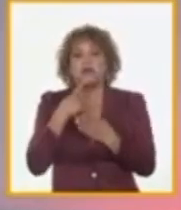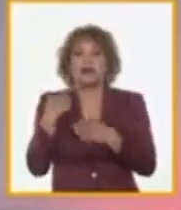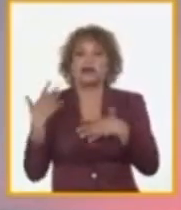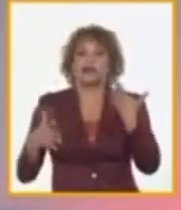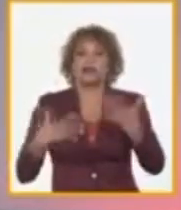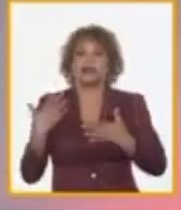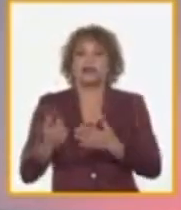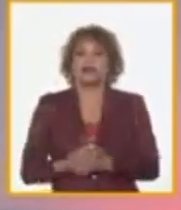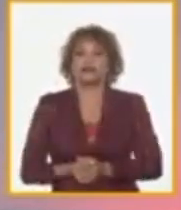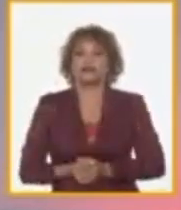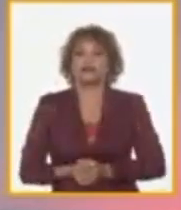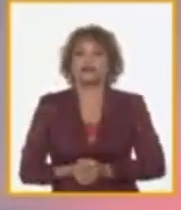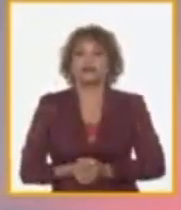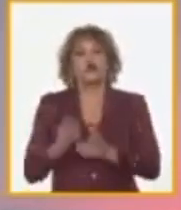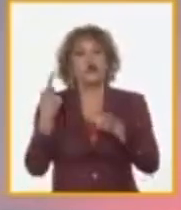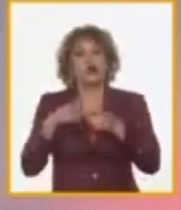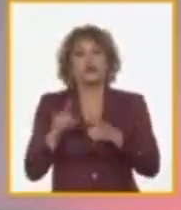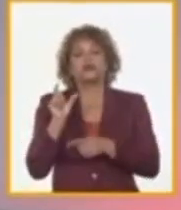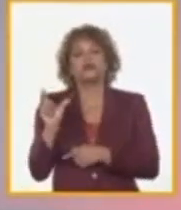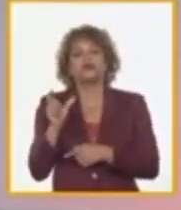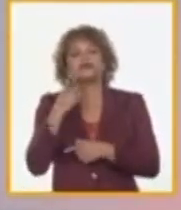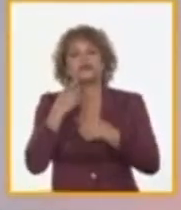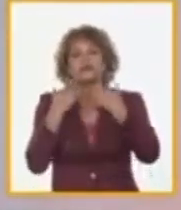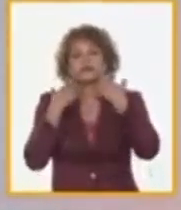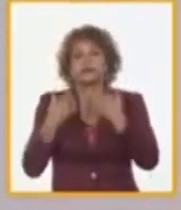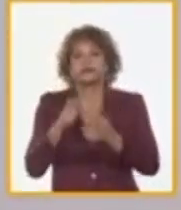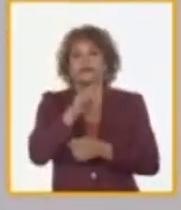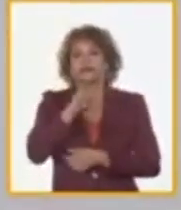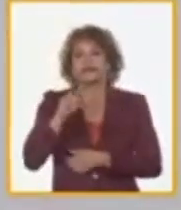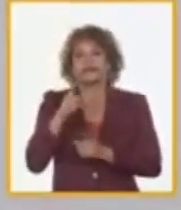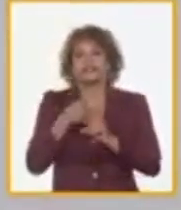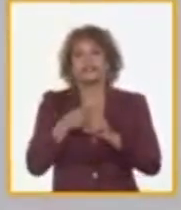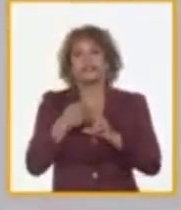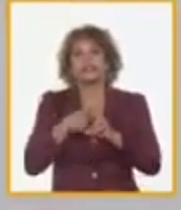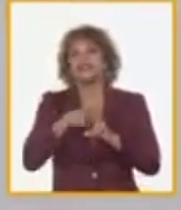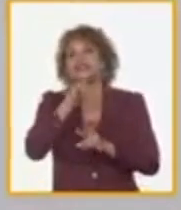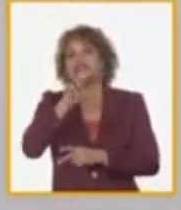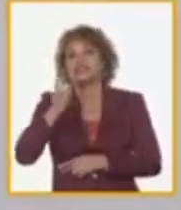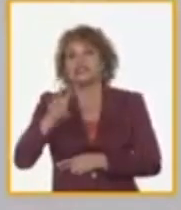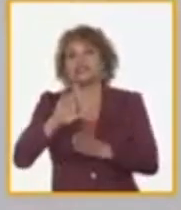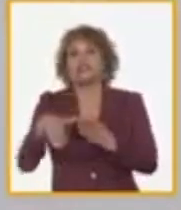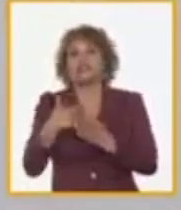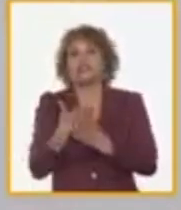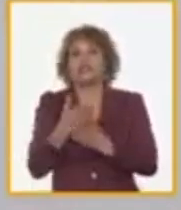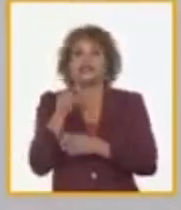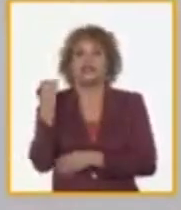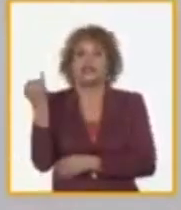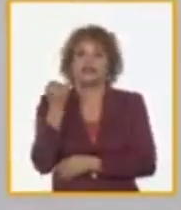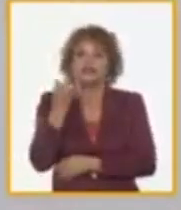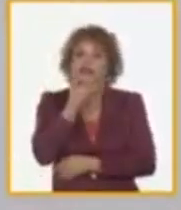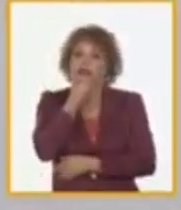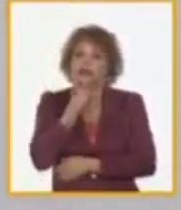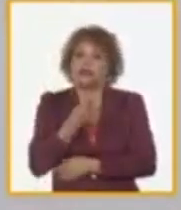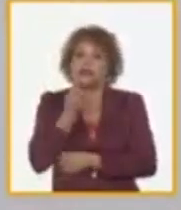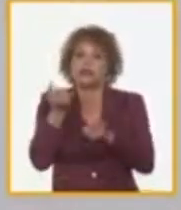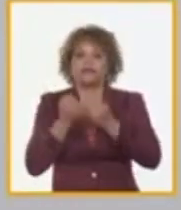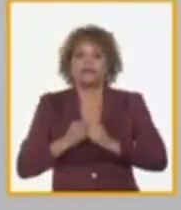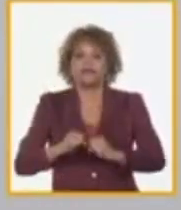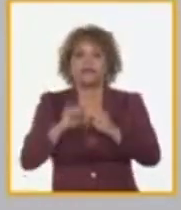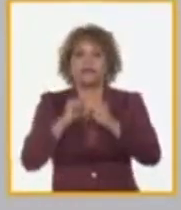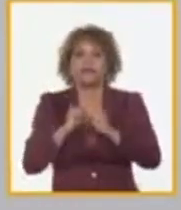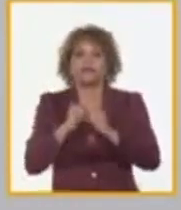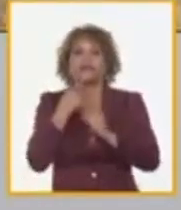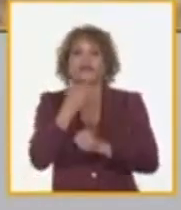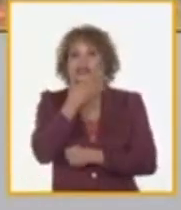agosto también por tenemos dos fechas importantes que que celebrar que es también el Día Internacional de la juventud y el cumpleaños de natalicio nuestro comandante jefe